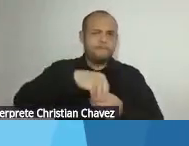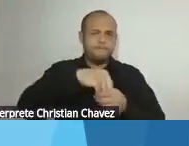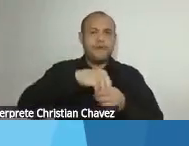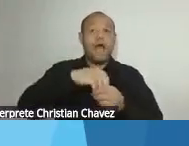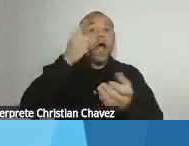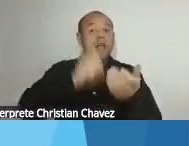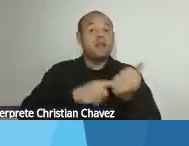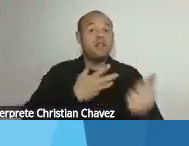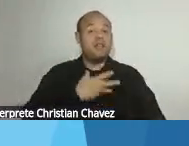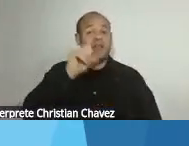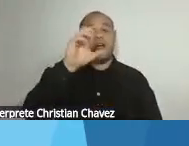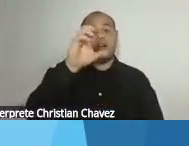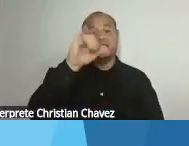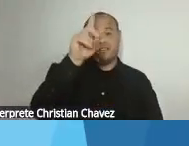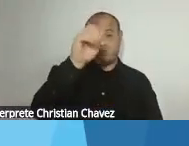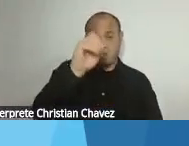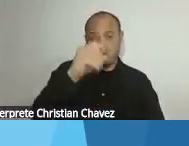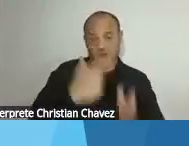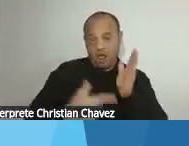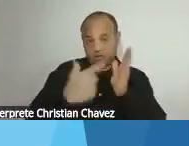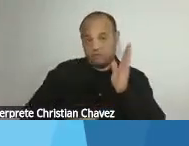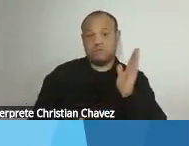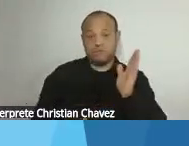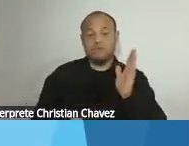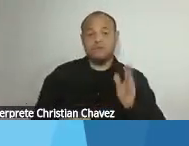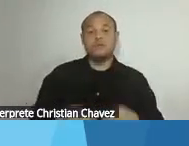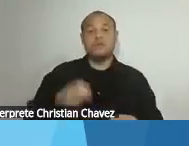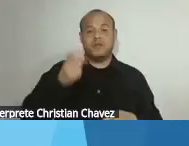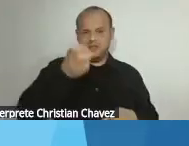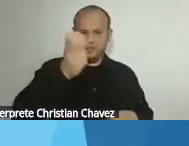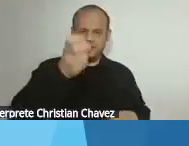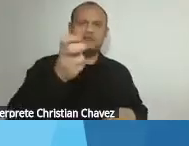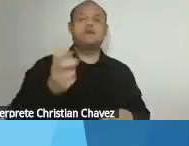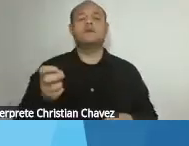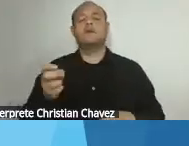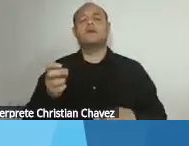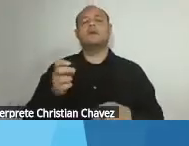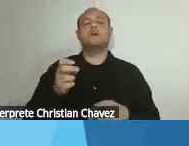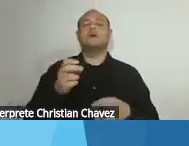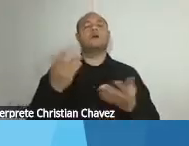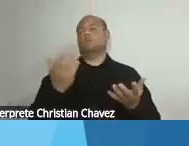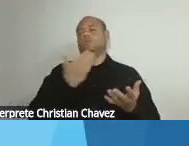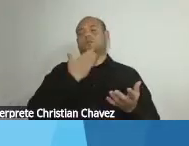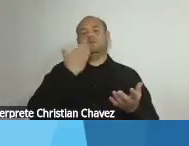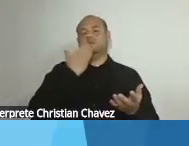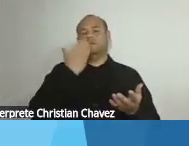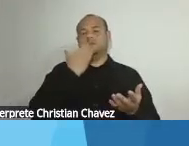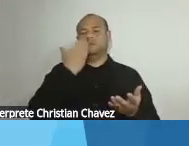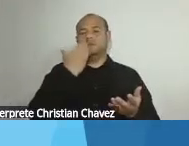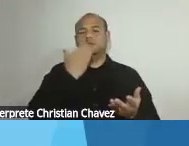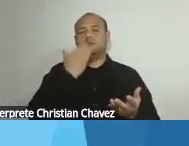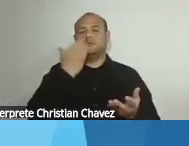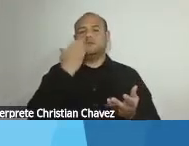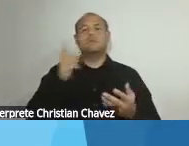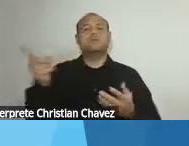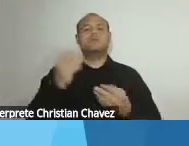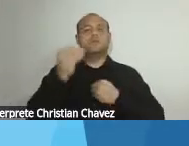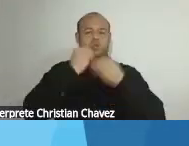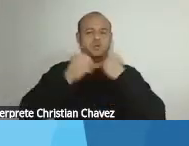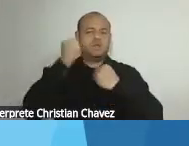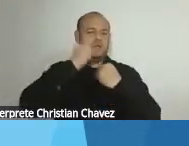y poliinsaturados, que este tipo de ácidos grasos la población muy comúnmente come en deficiencia,